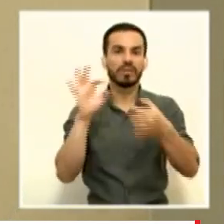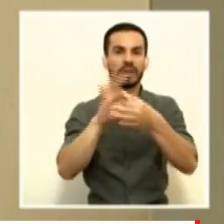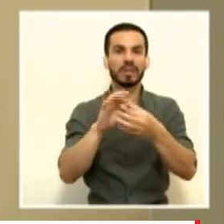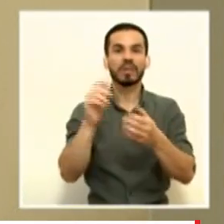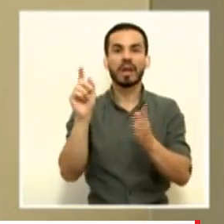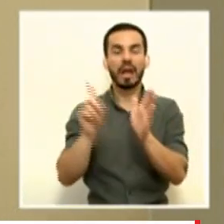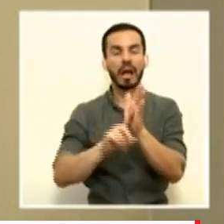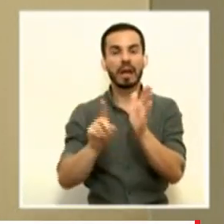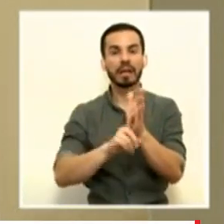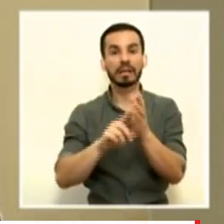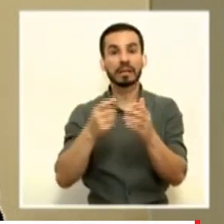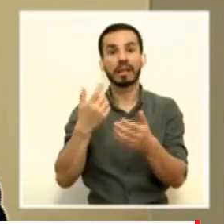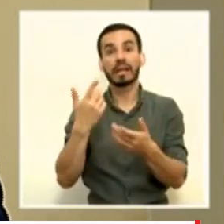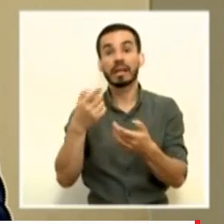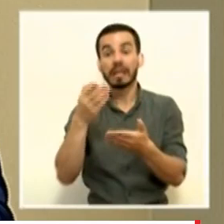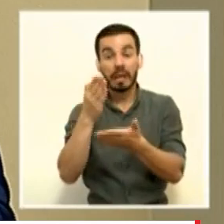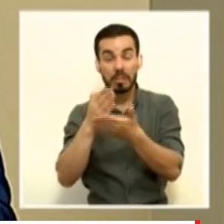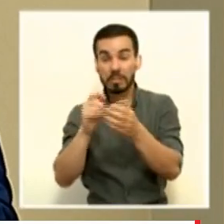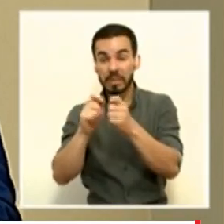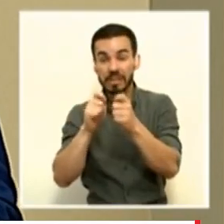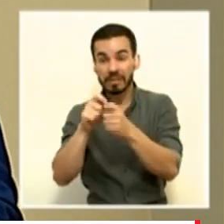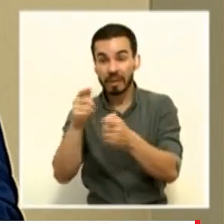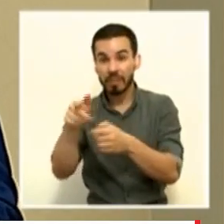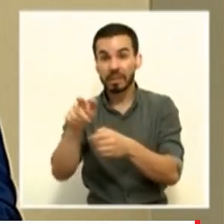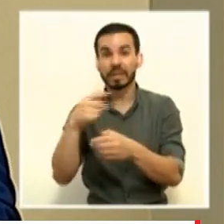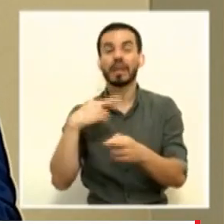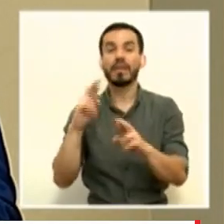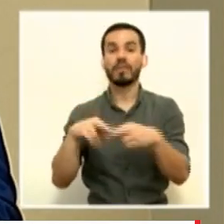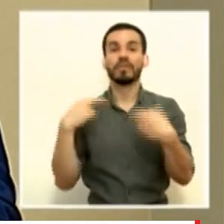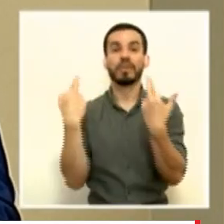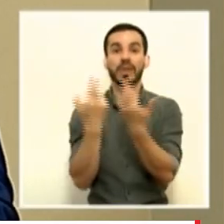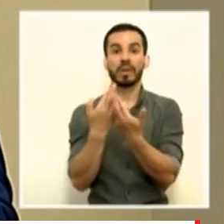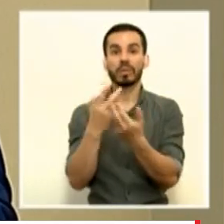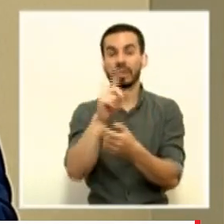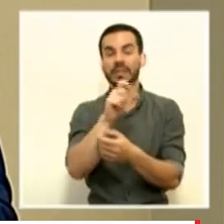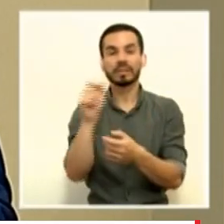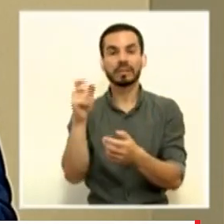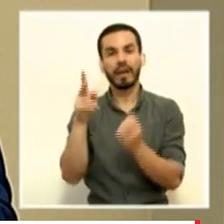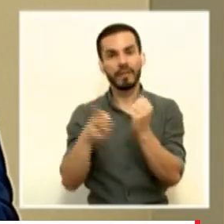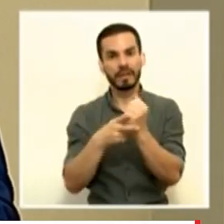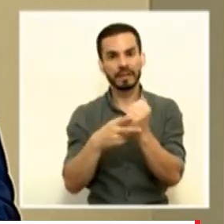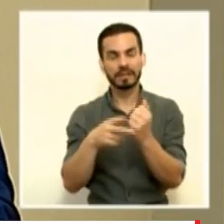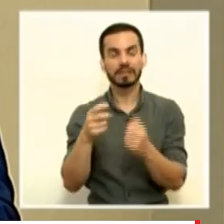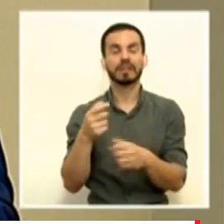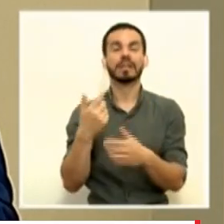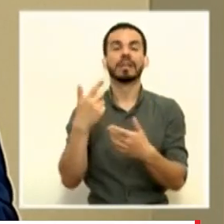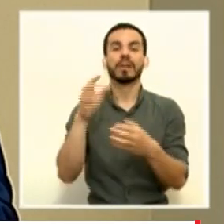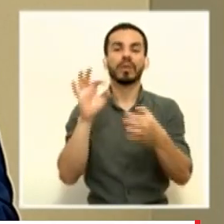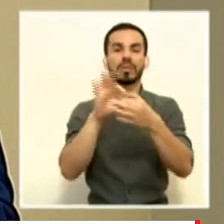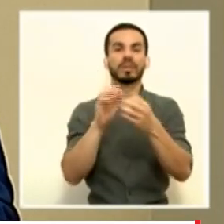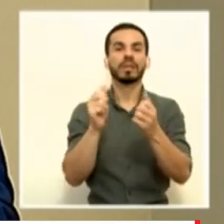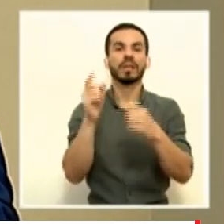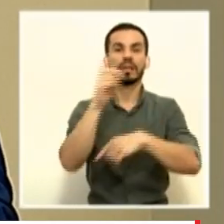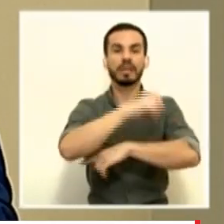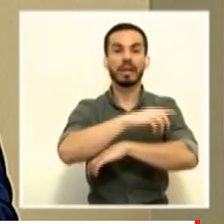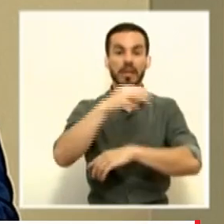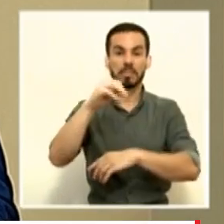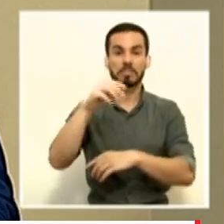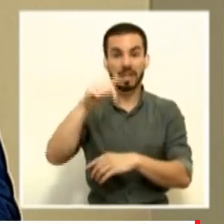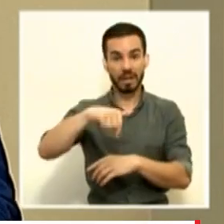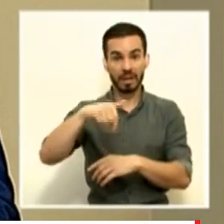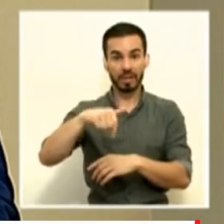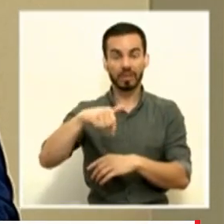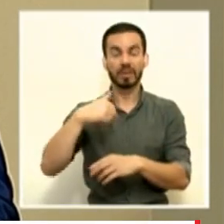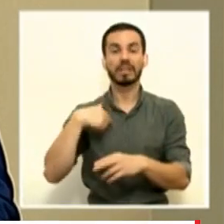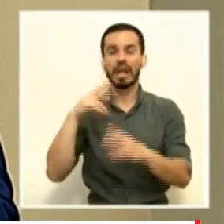las alertas. Y en caso particular, pues eso, tenemos una reunión semanal que justamente con los días miércoles,